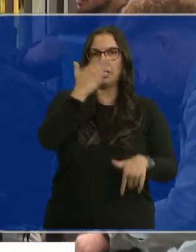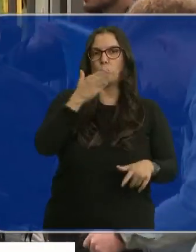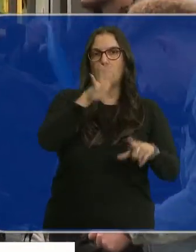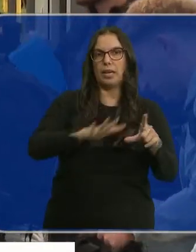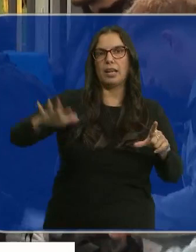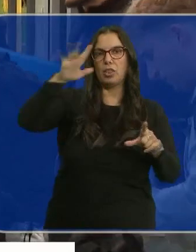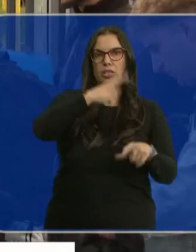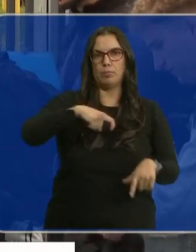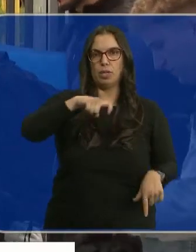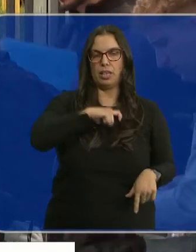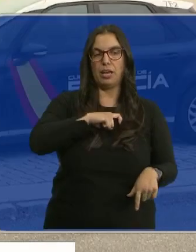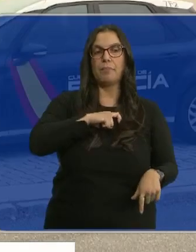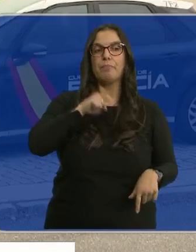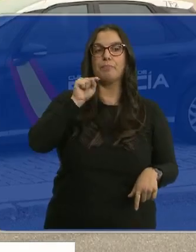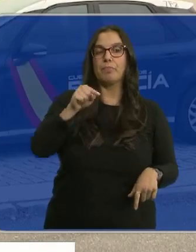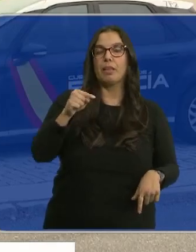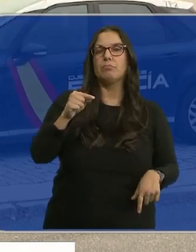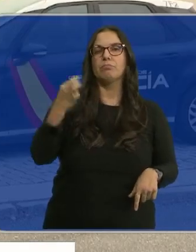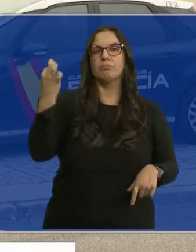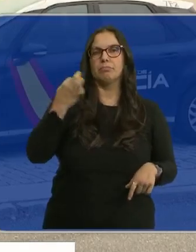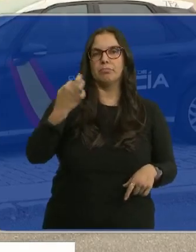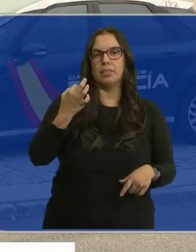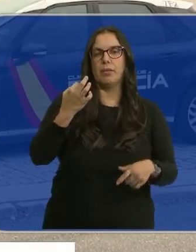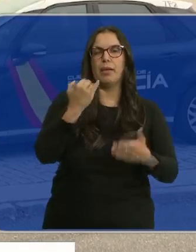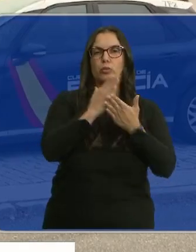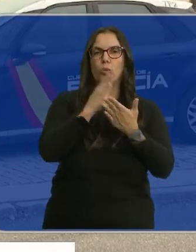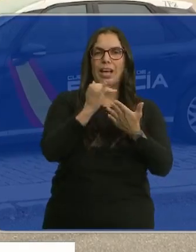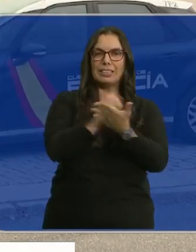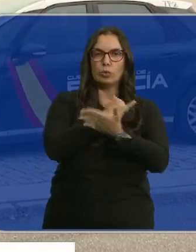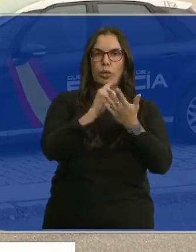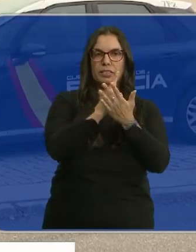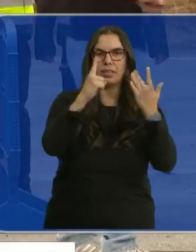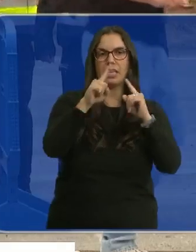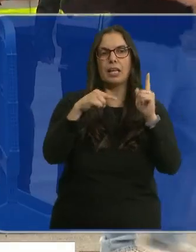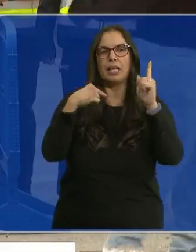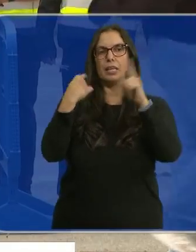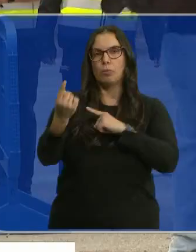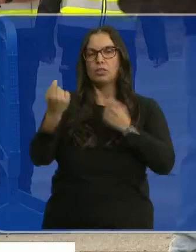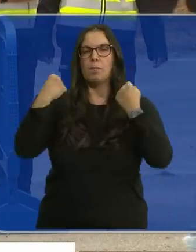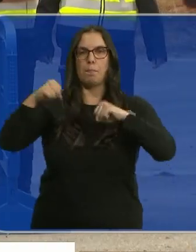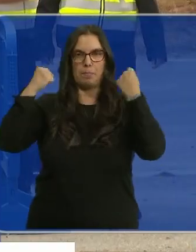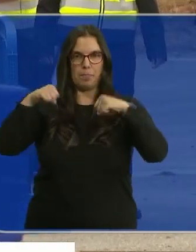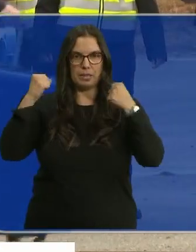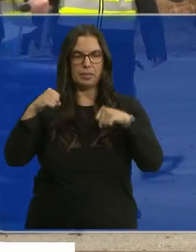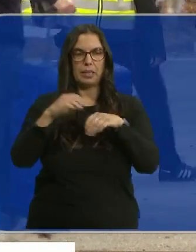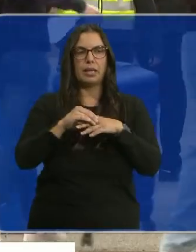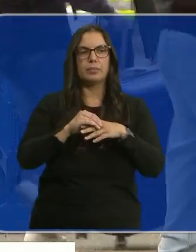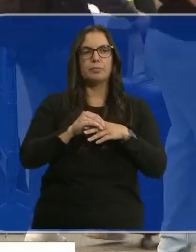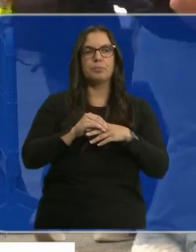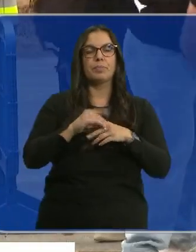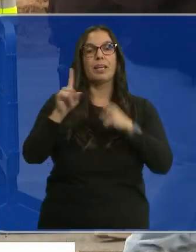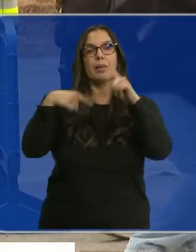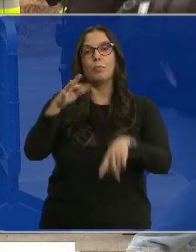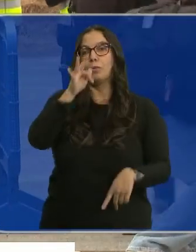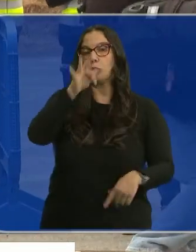Nacional de Policía, donde tendrán que enfrentarse a 16 asignaturas antes de desarrollar su periodo de prácticas. Jurarán el cargo